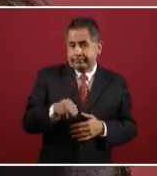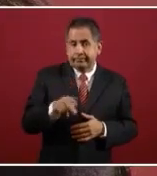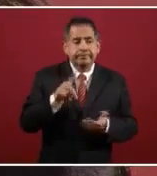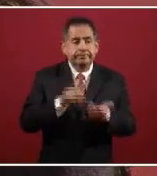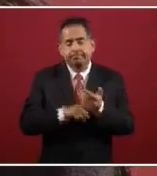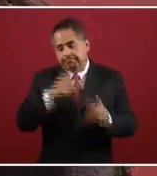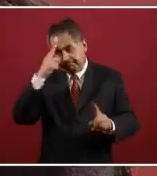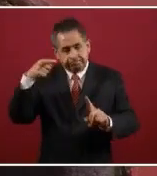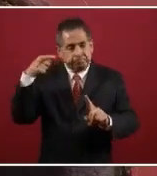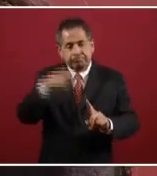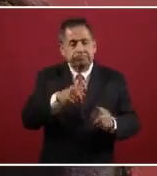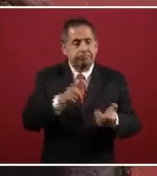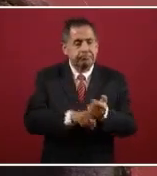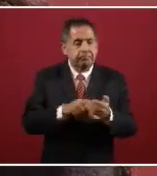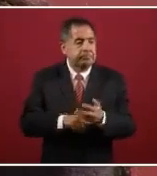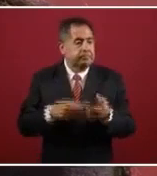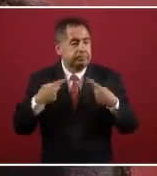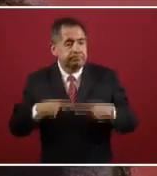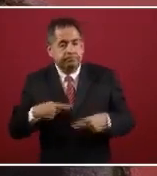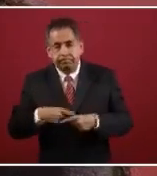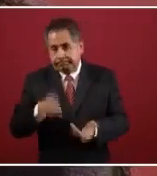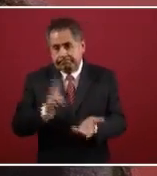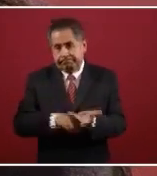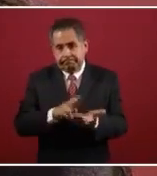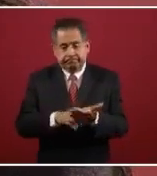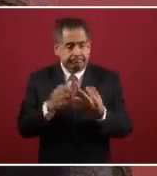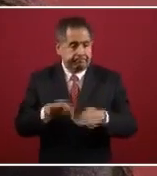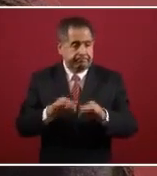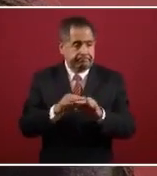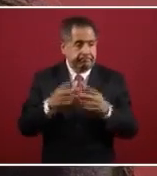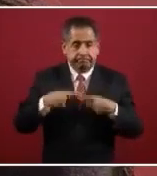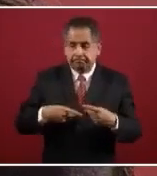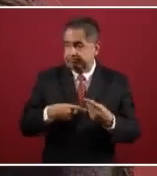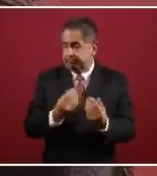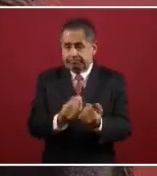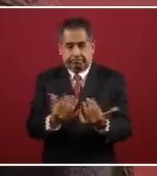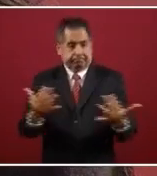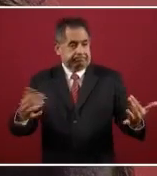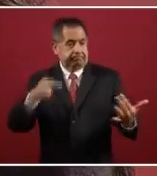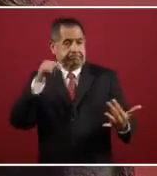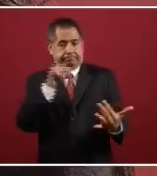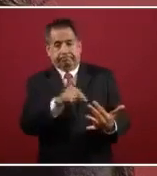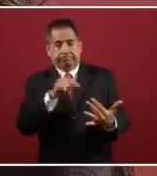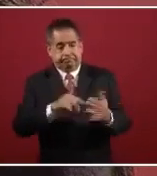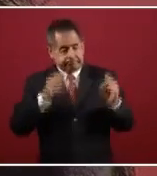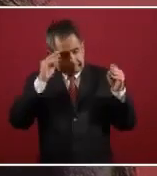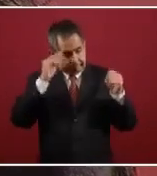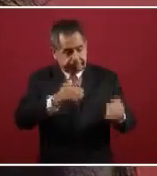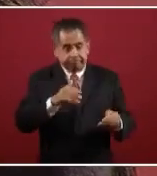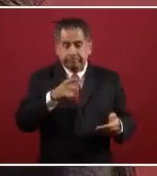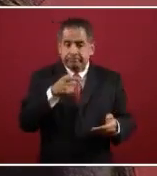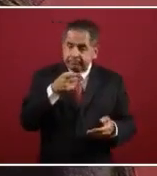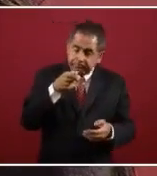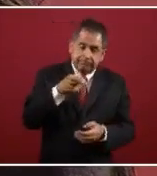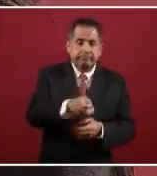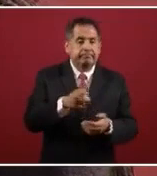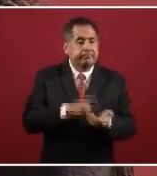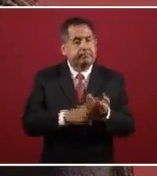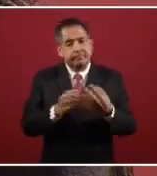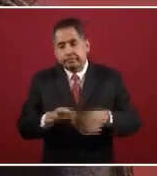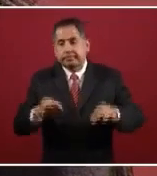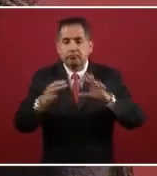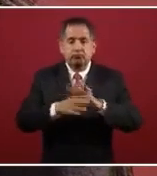las personas y lo que buscamos y la visión que tiene este programa es generar el bienestar de